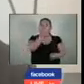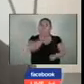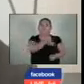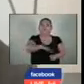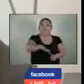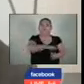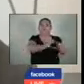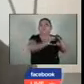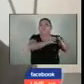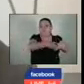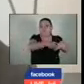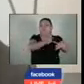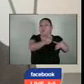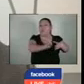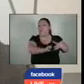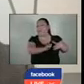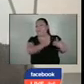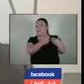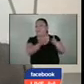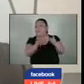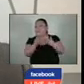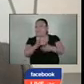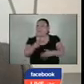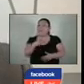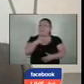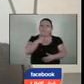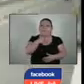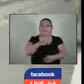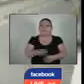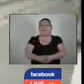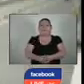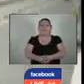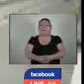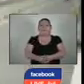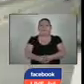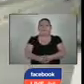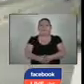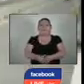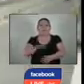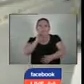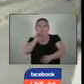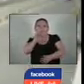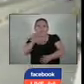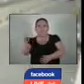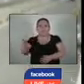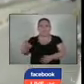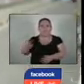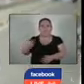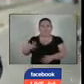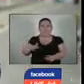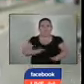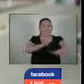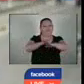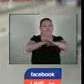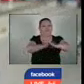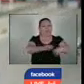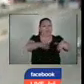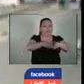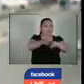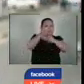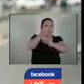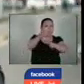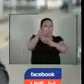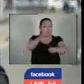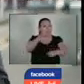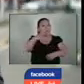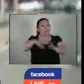empiece a operar de una forma aún más descentralizada. Según las autoridades, el paro armado ha generado altos